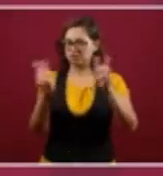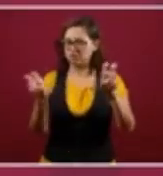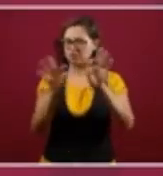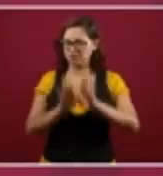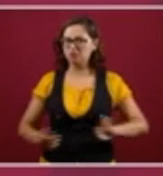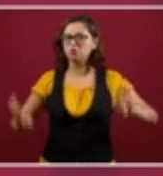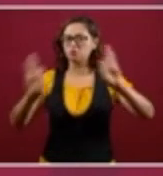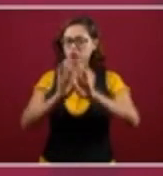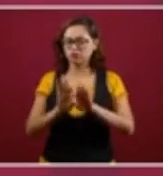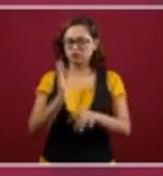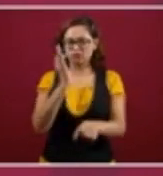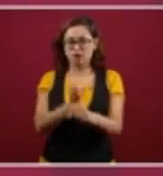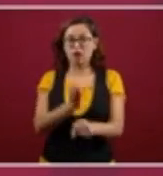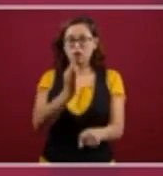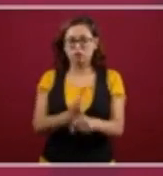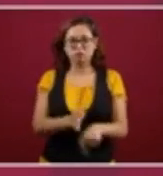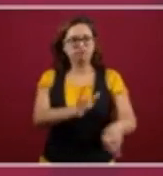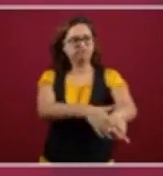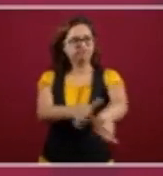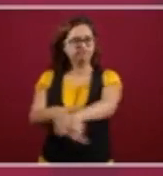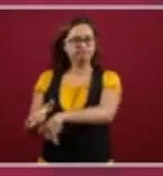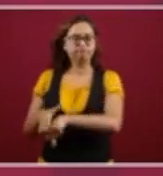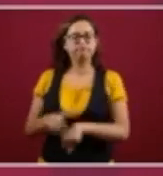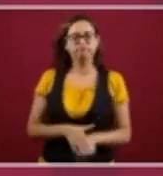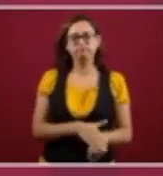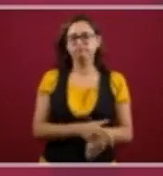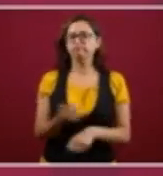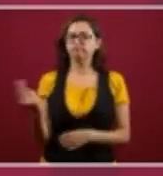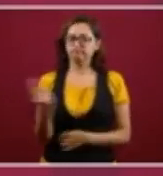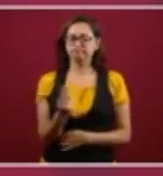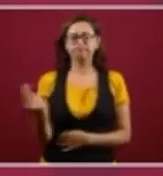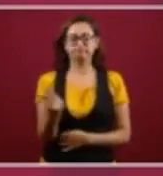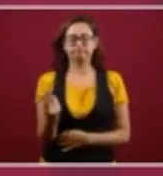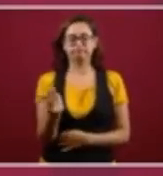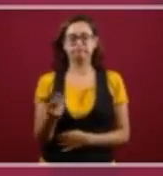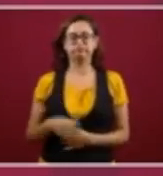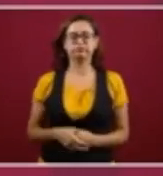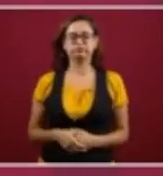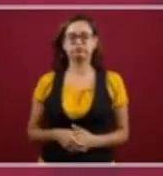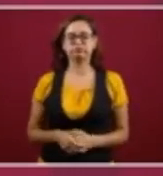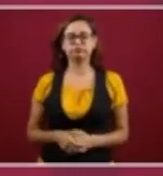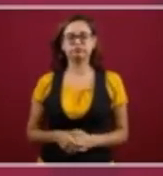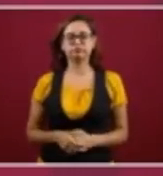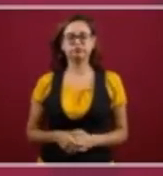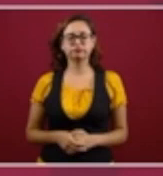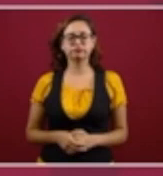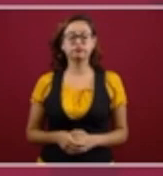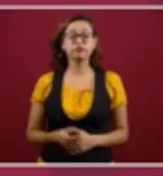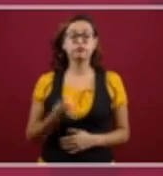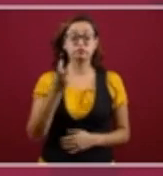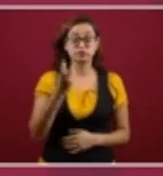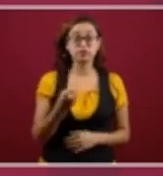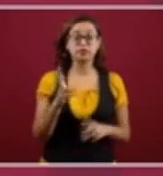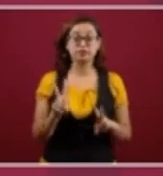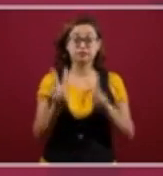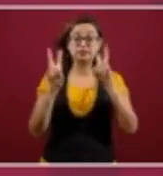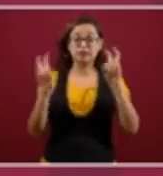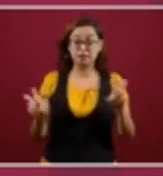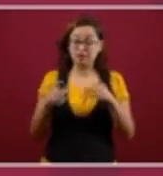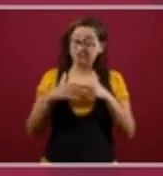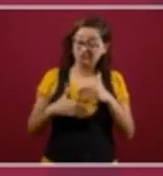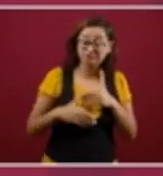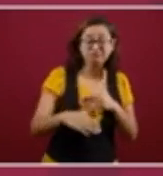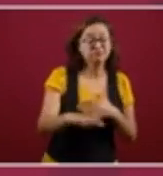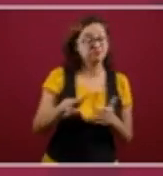hacer este llamamiento. Por eso este tema lo vamos a estar